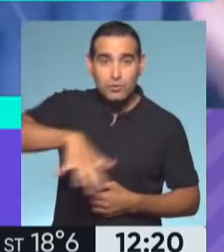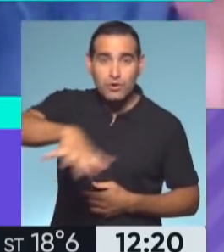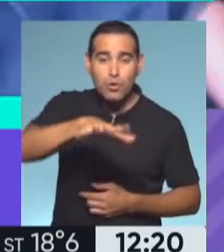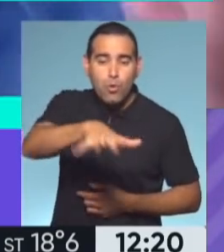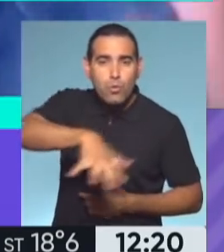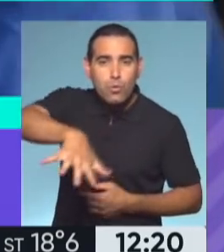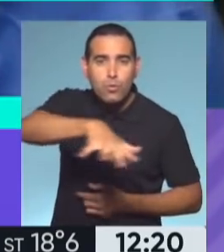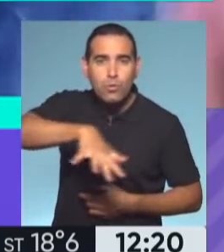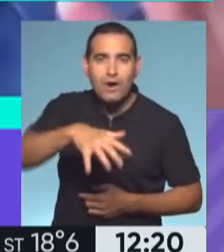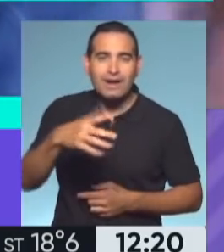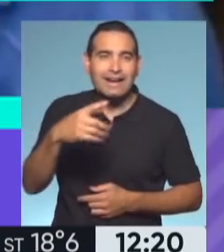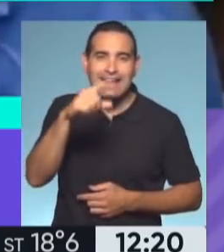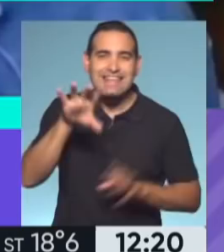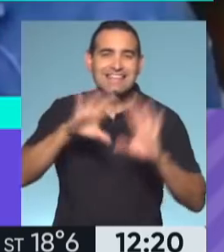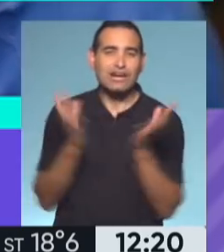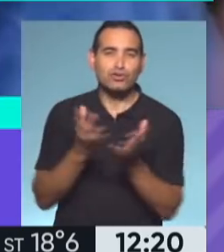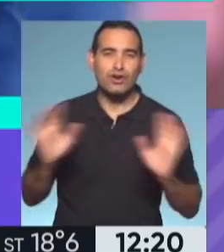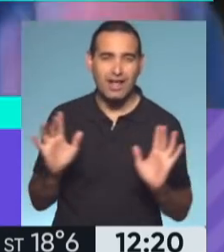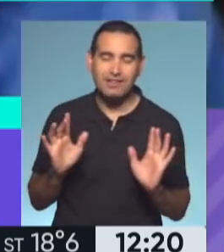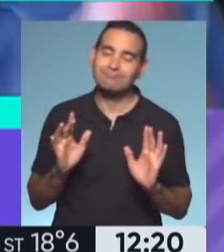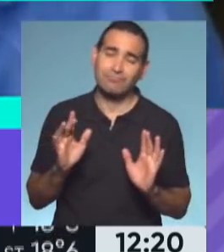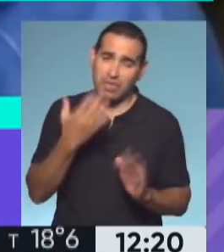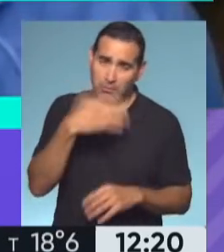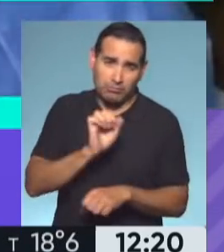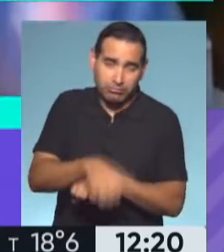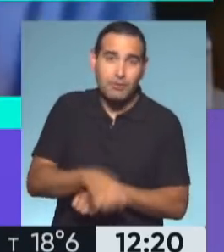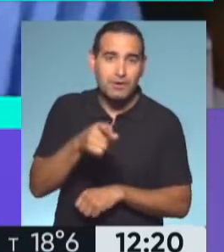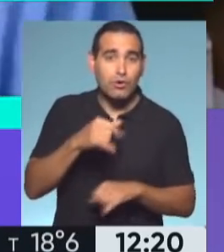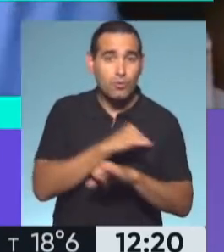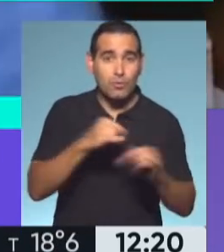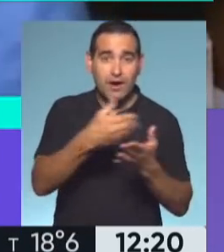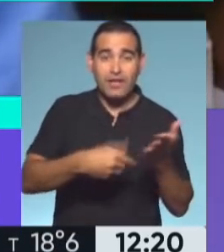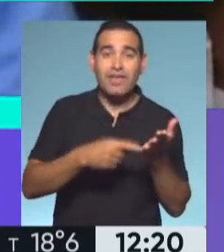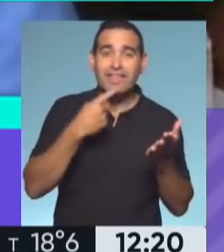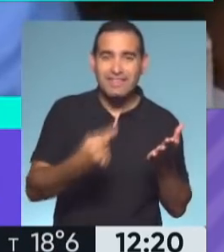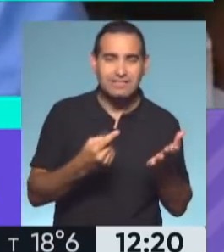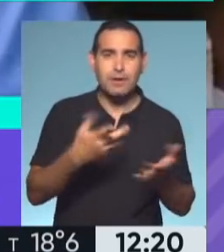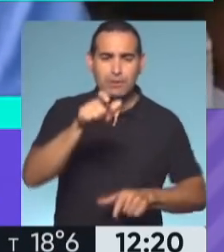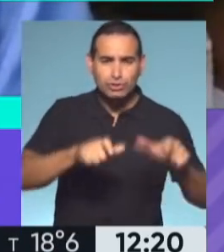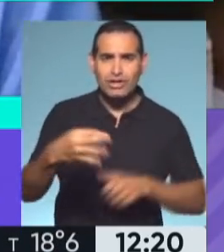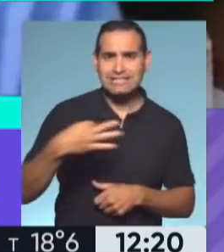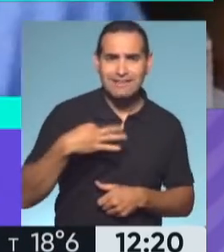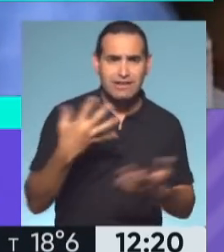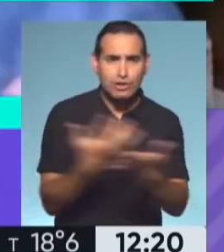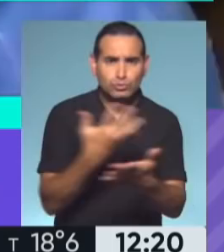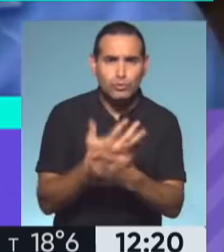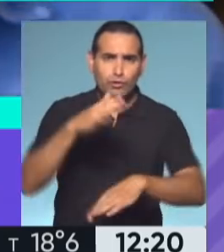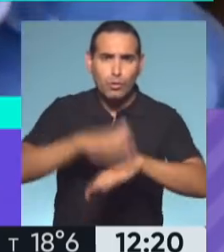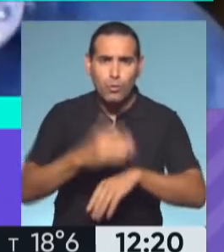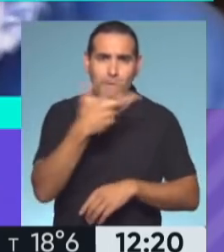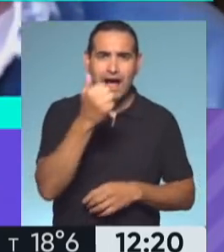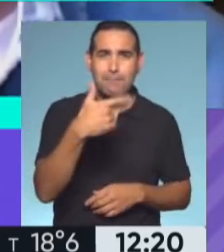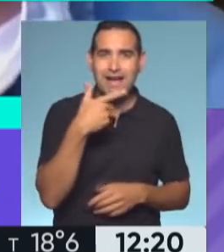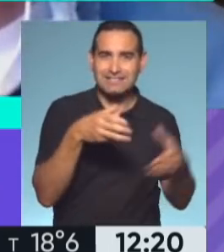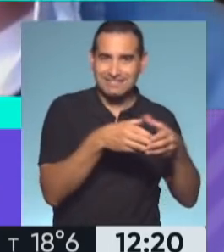lugar con tutela internacional. Eso después no se cumplió. Y también el comunicado dice la violencia contra los civiles desde Hamás. Ahora, lo